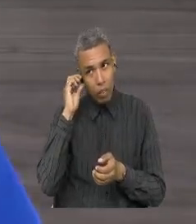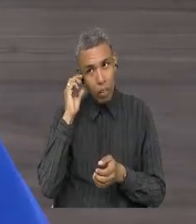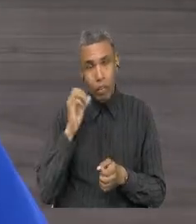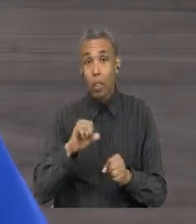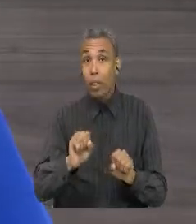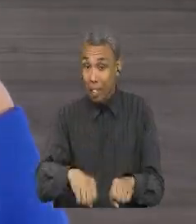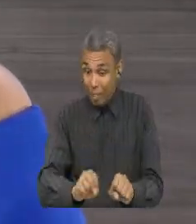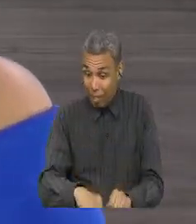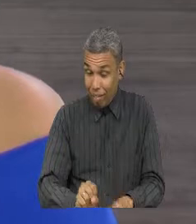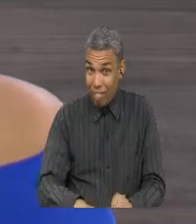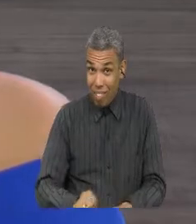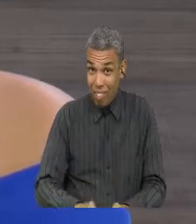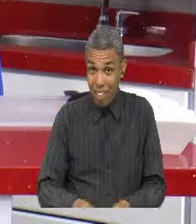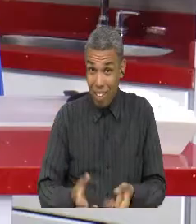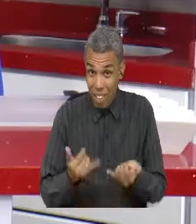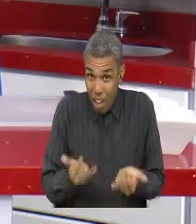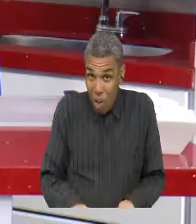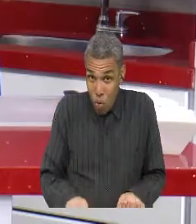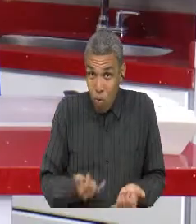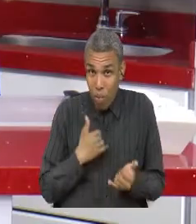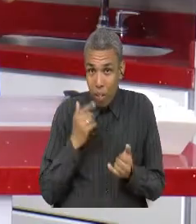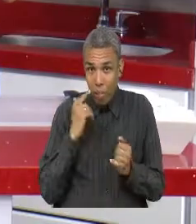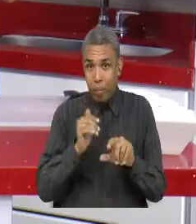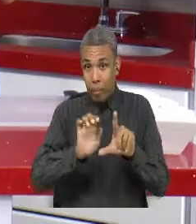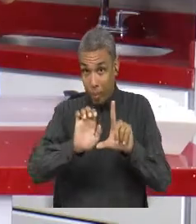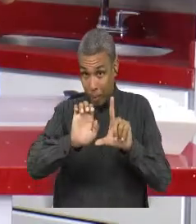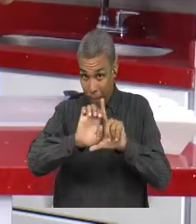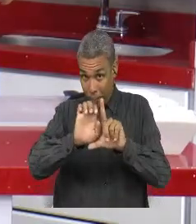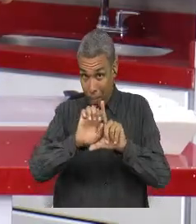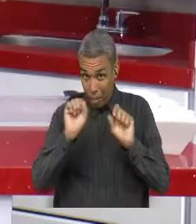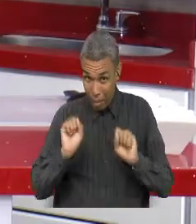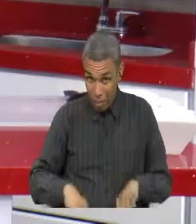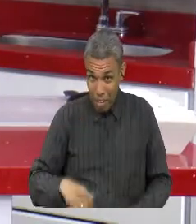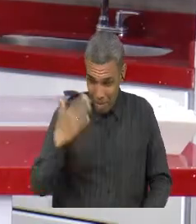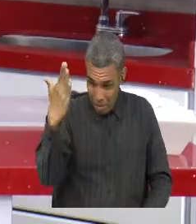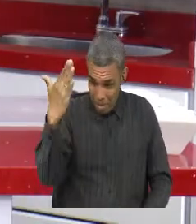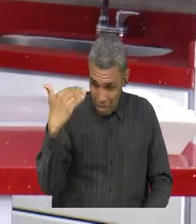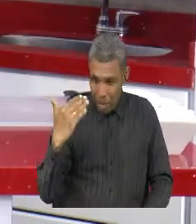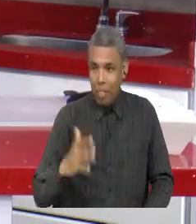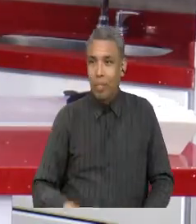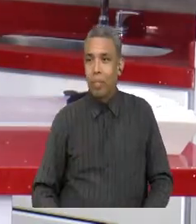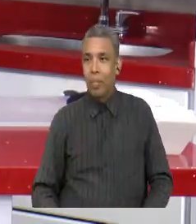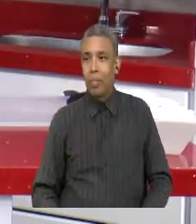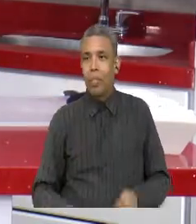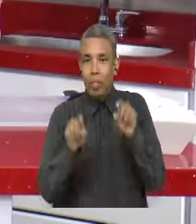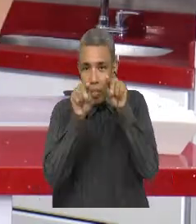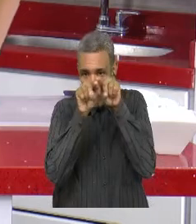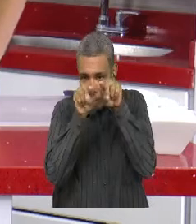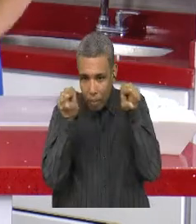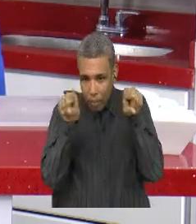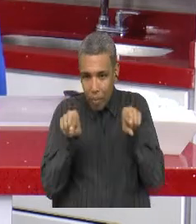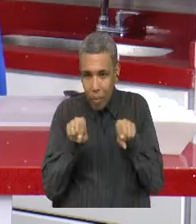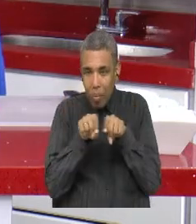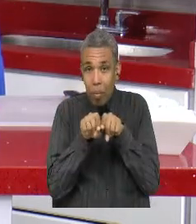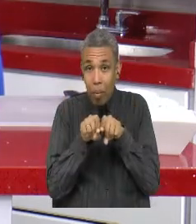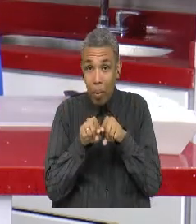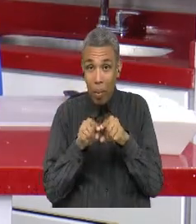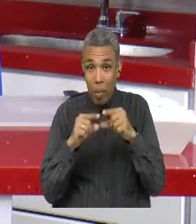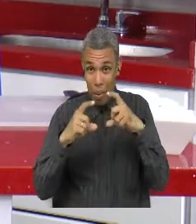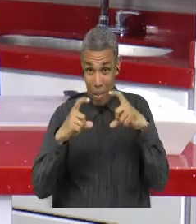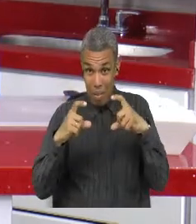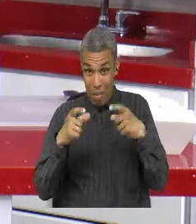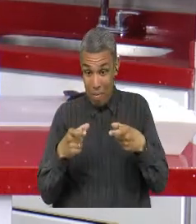venirte para Enlace Televisión porque eres la ganadora de este bono de 70 mil pesos para